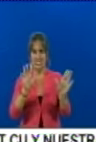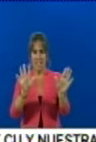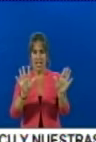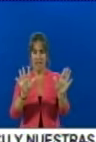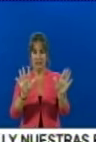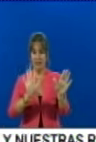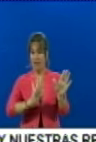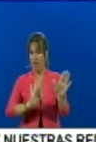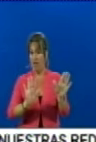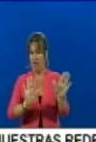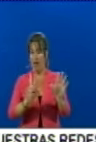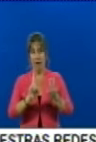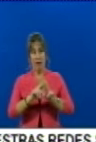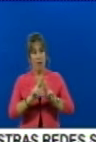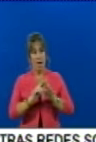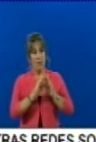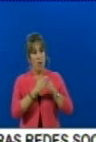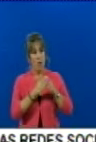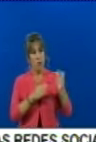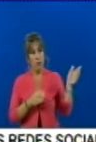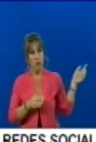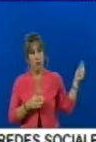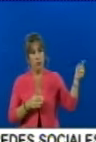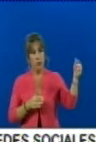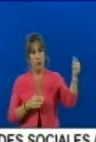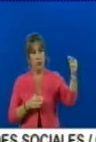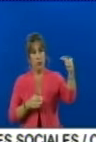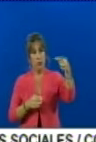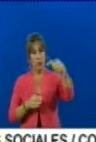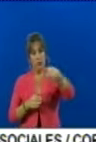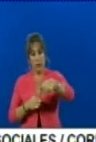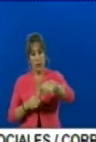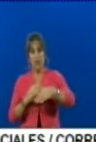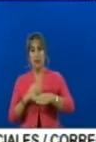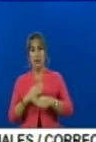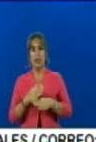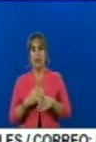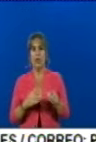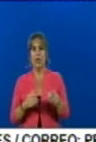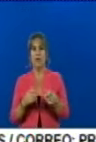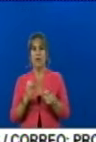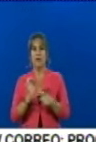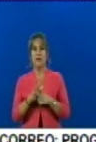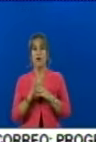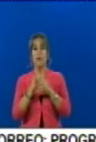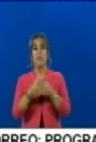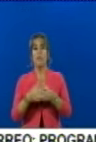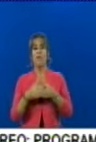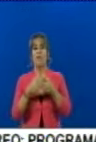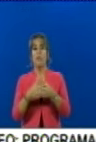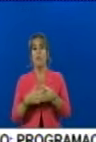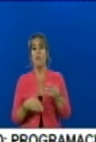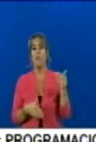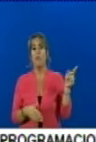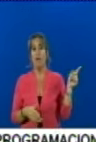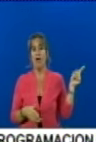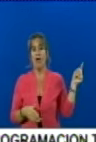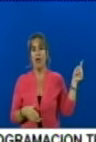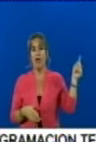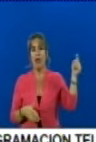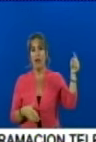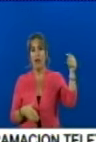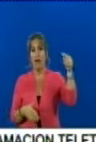a la gala por vía marítima. En esto, o sea, se empezó a operar un buque, el cual trae un nivel de